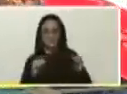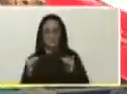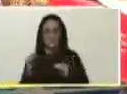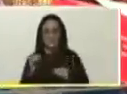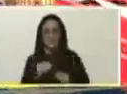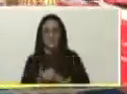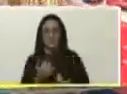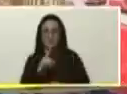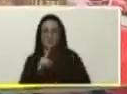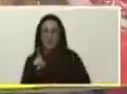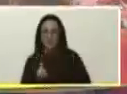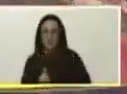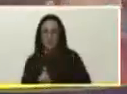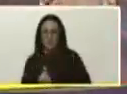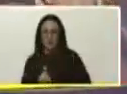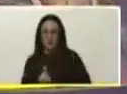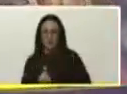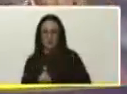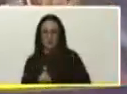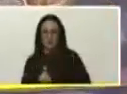Les voy a preguntar igual,